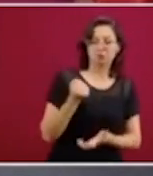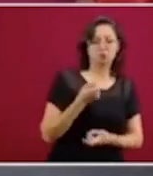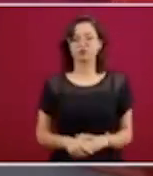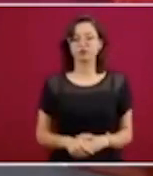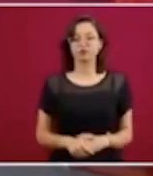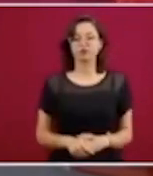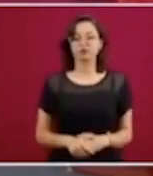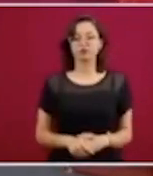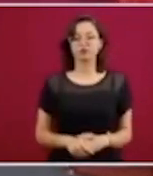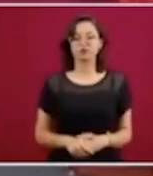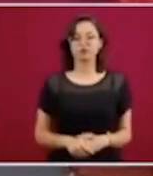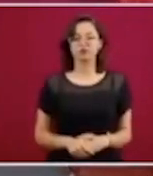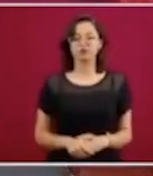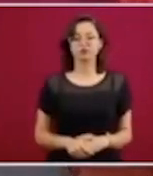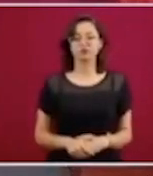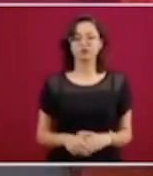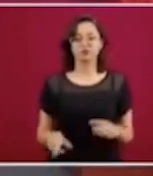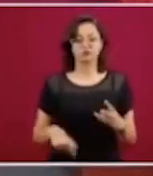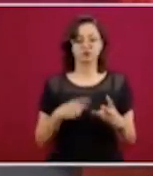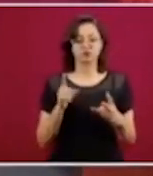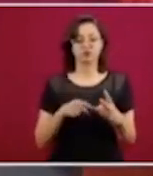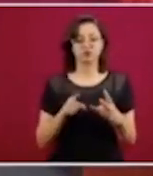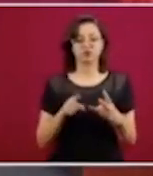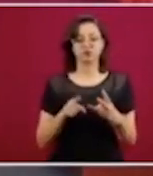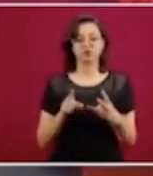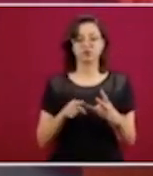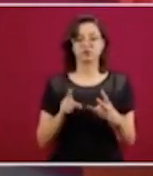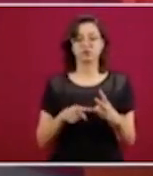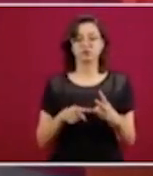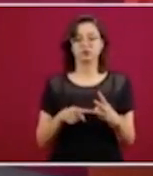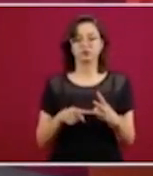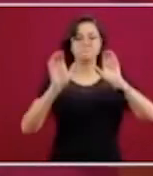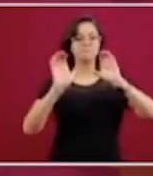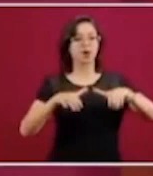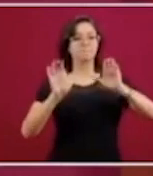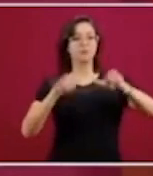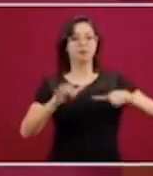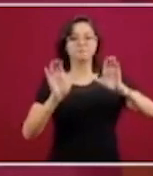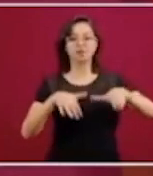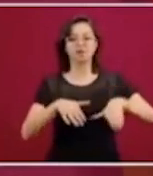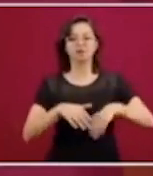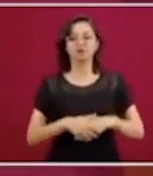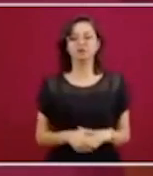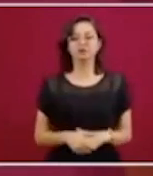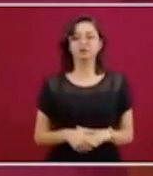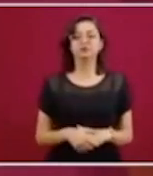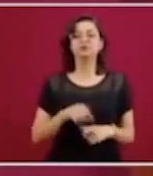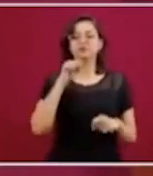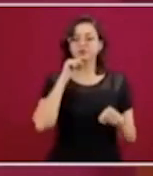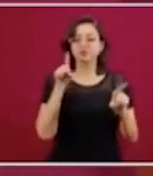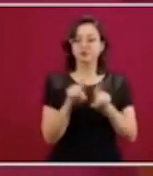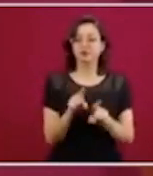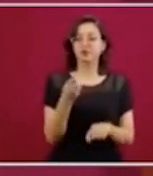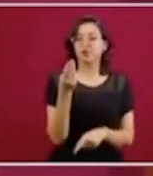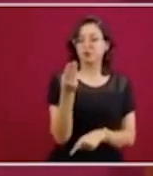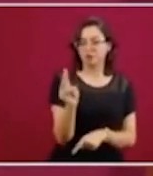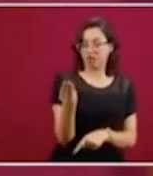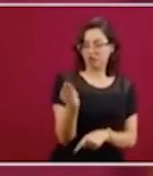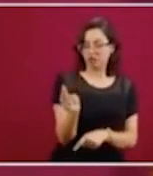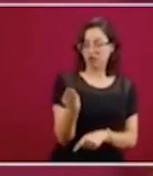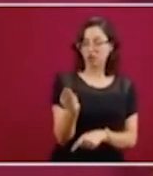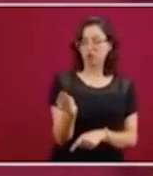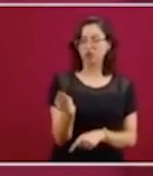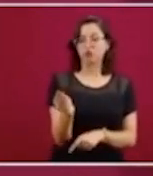mayo. Y lo tercero es la creación de empleos. En mayo, por ejemplo,